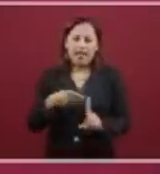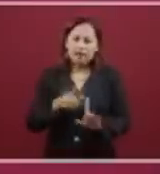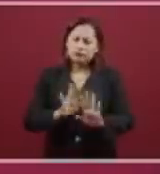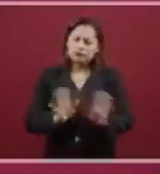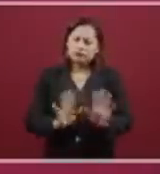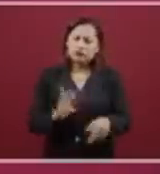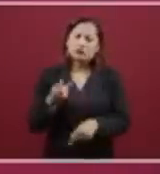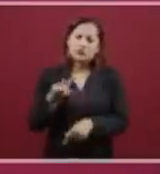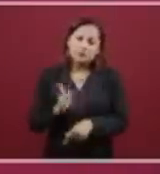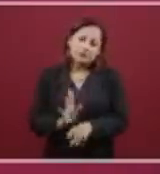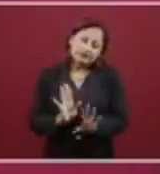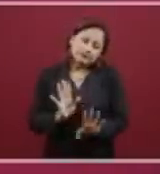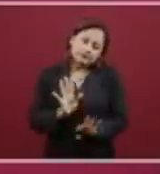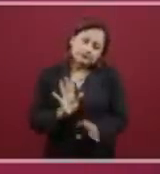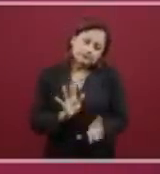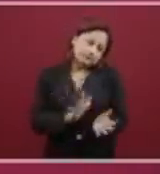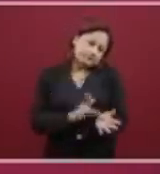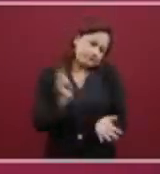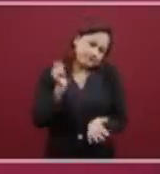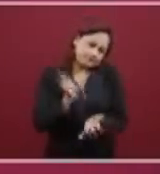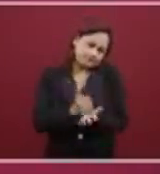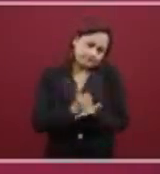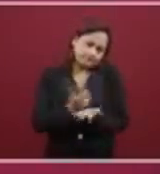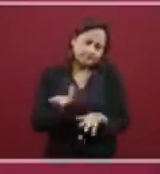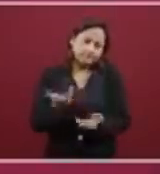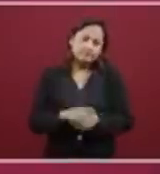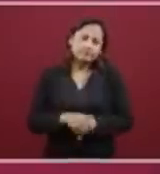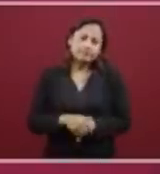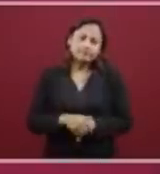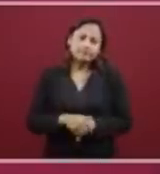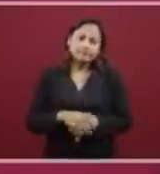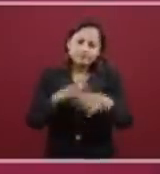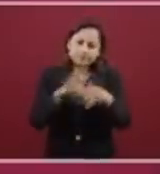no está de más contextualizar